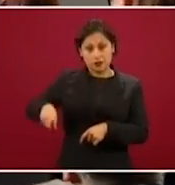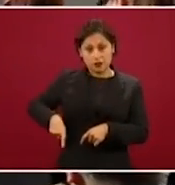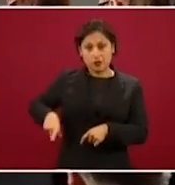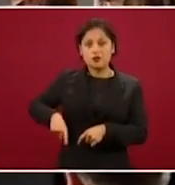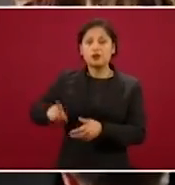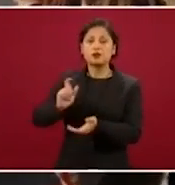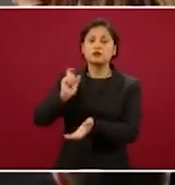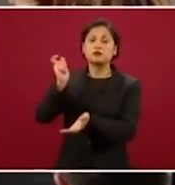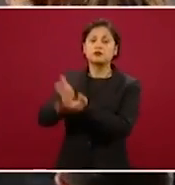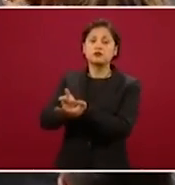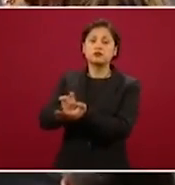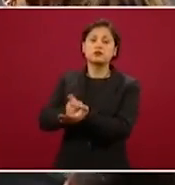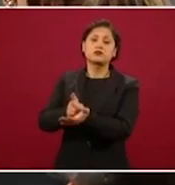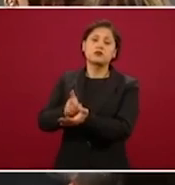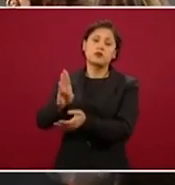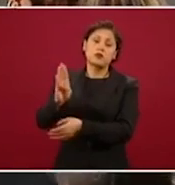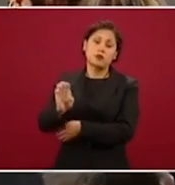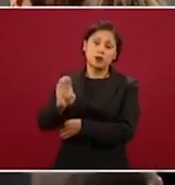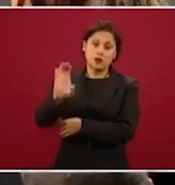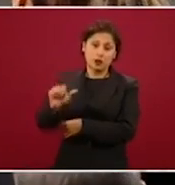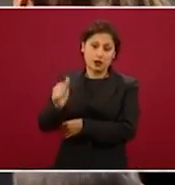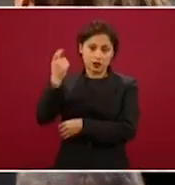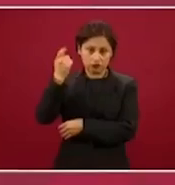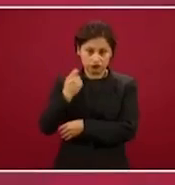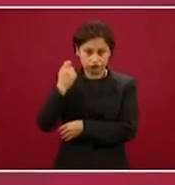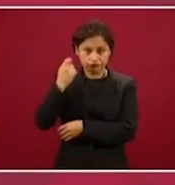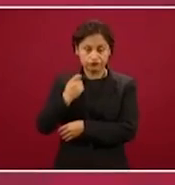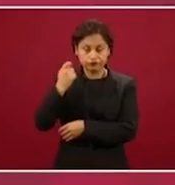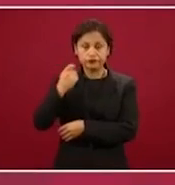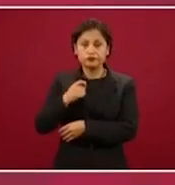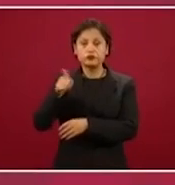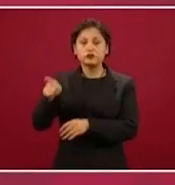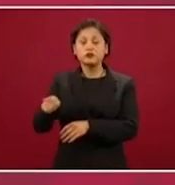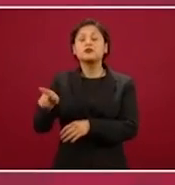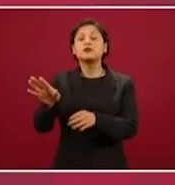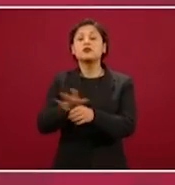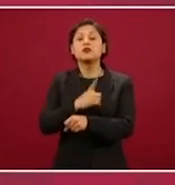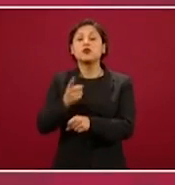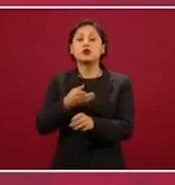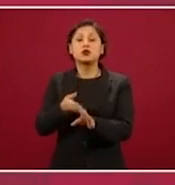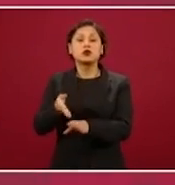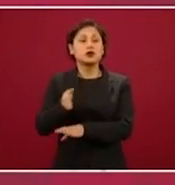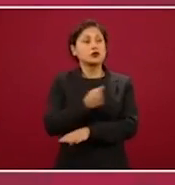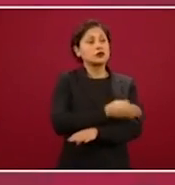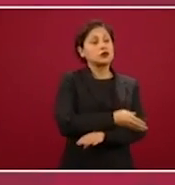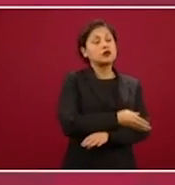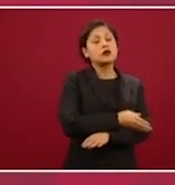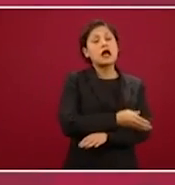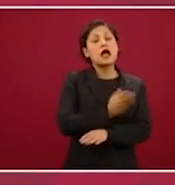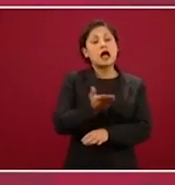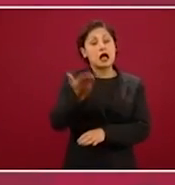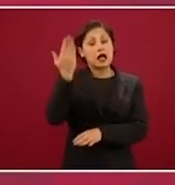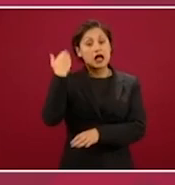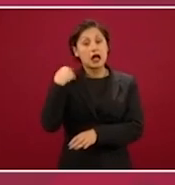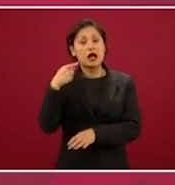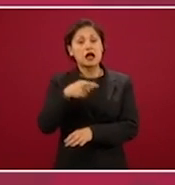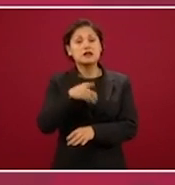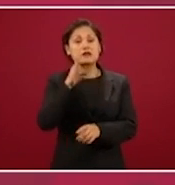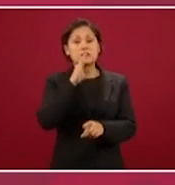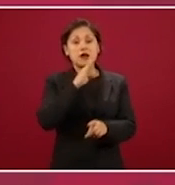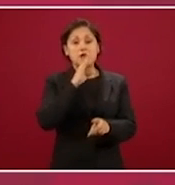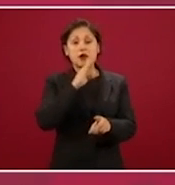algo, una compensación de todo lo que hicieron en